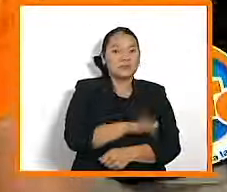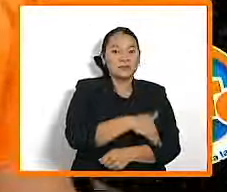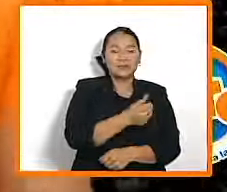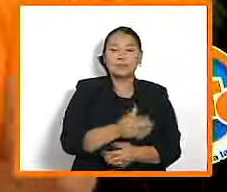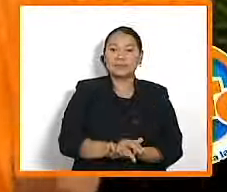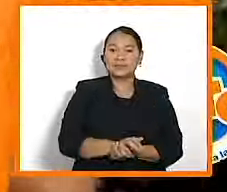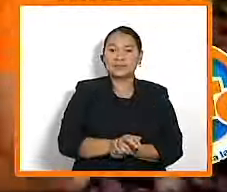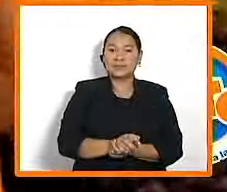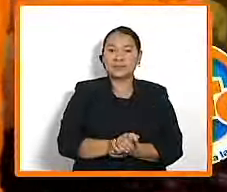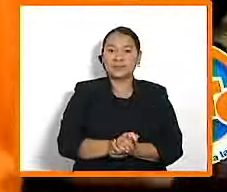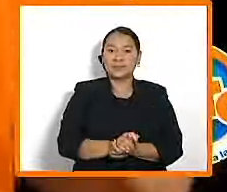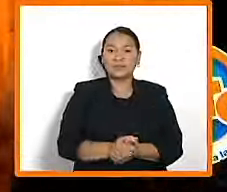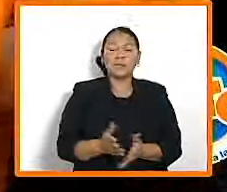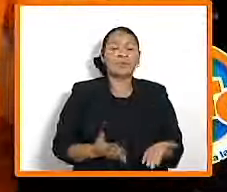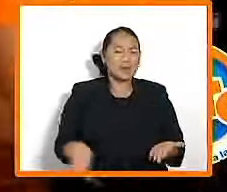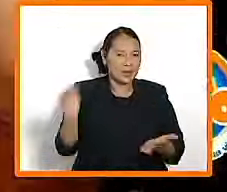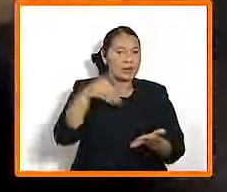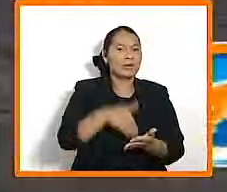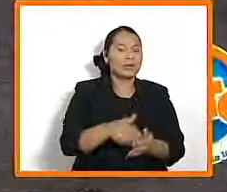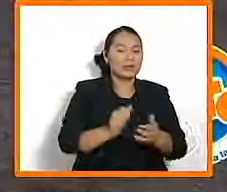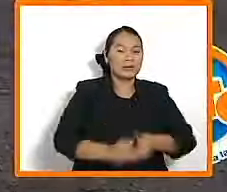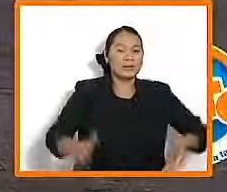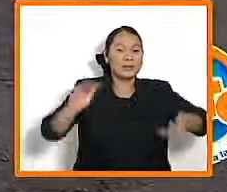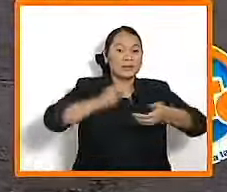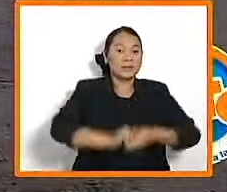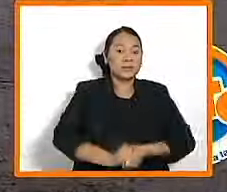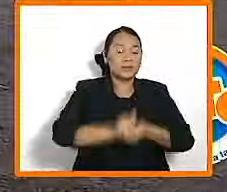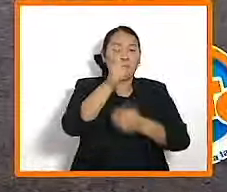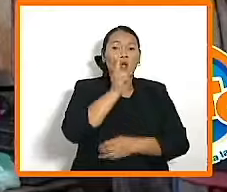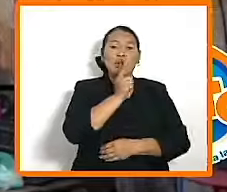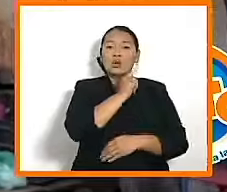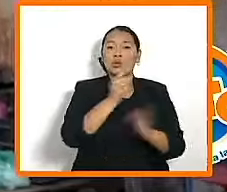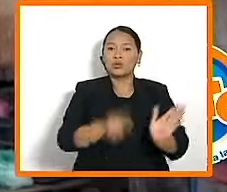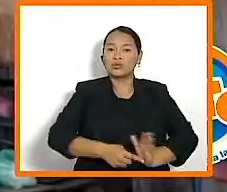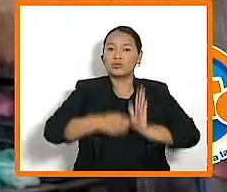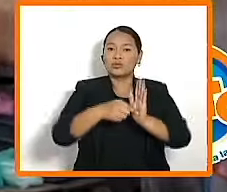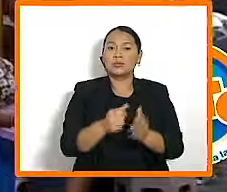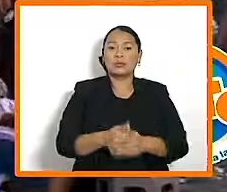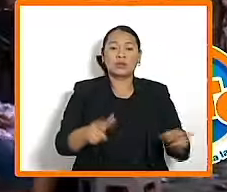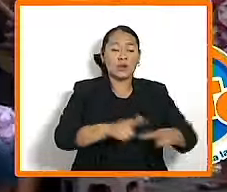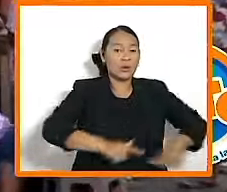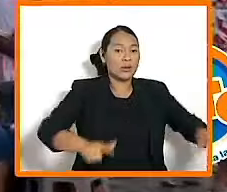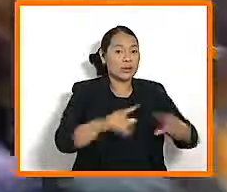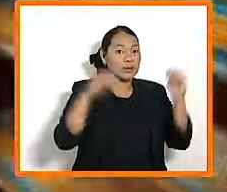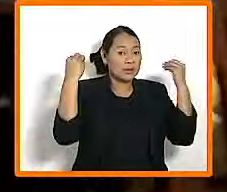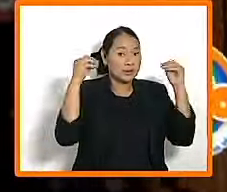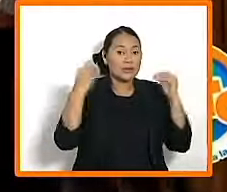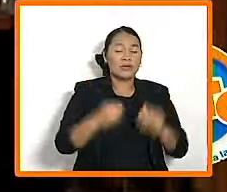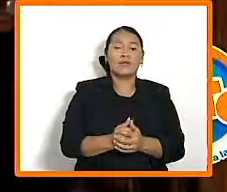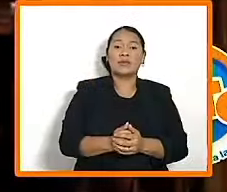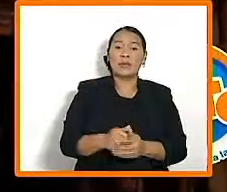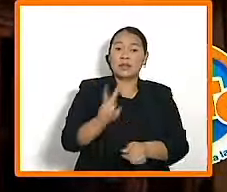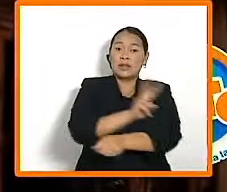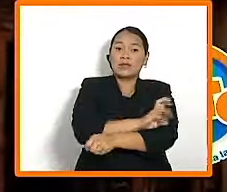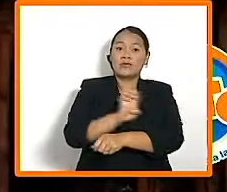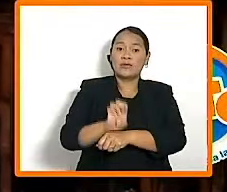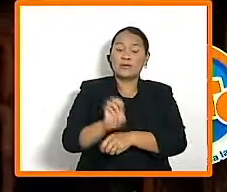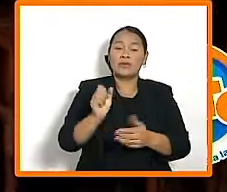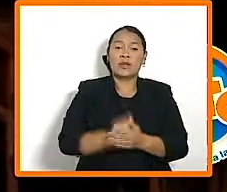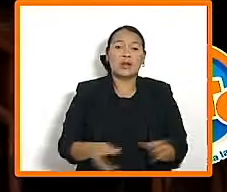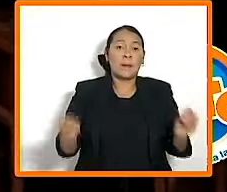demostrando una vez más su solidaridad loto se hizo presente en el mercado municipal de naome donde más de